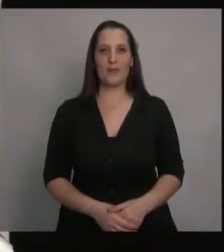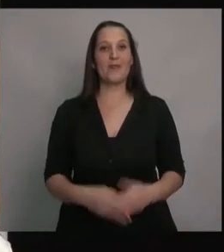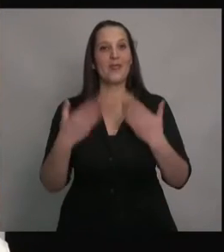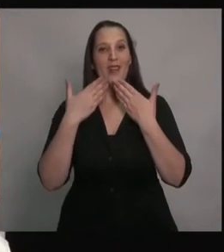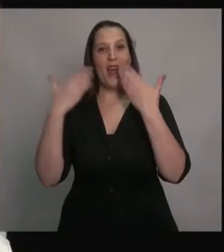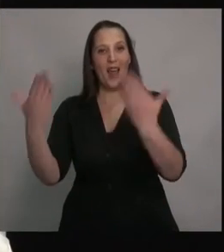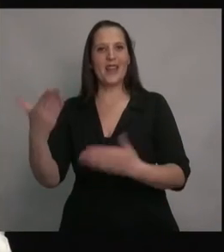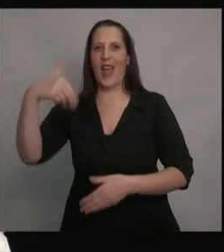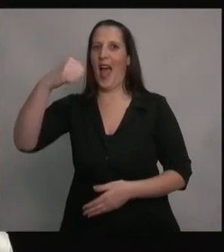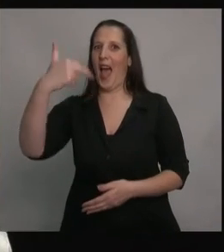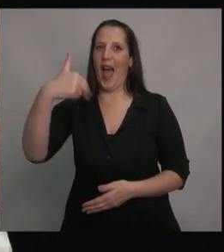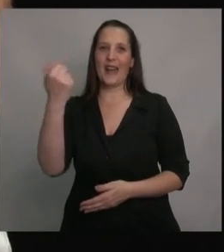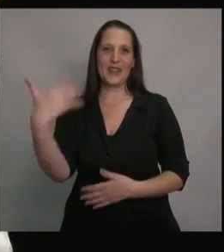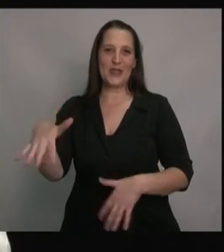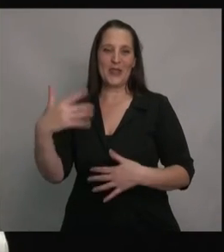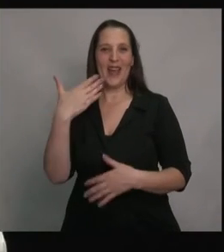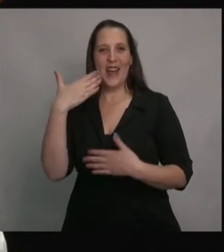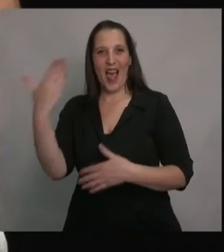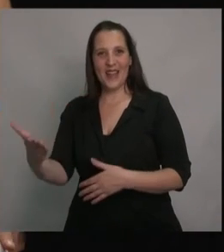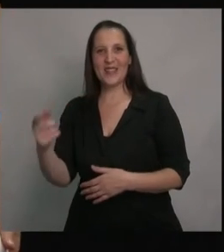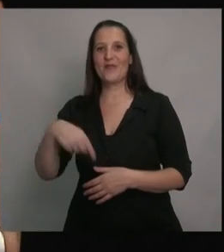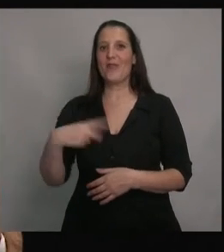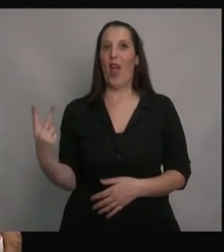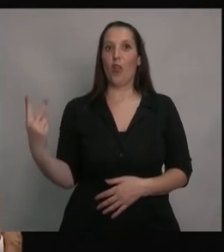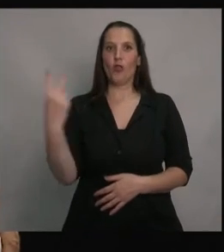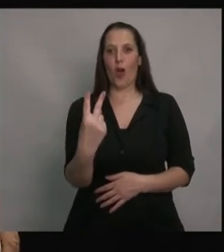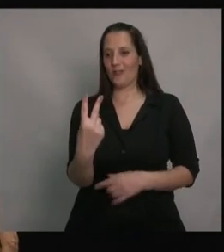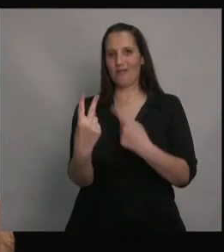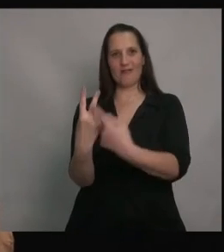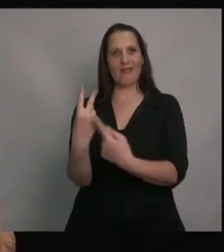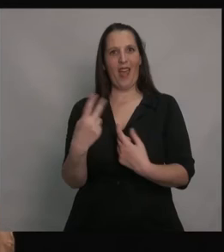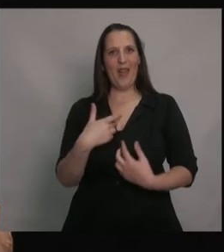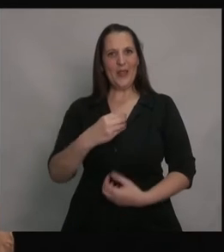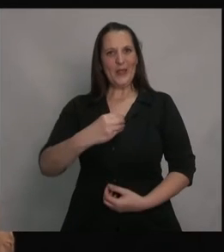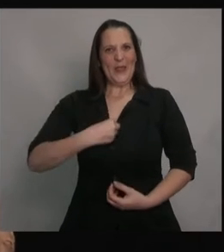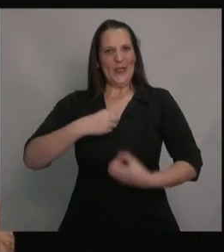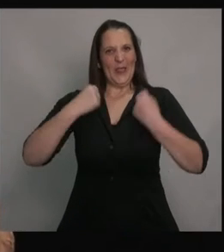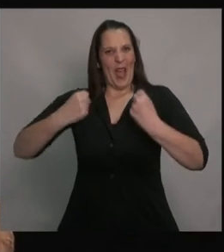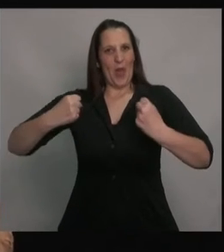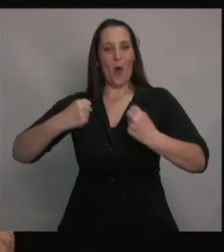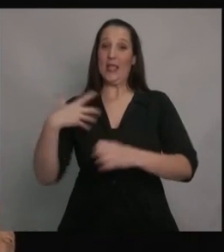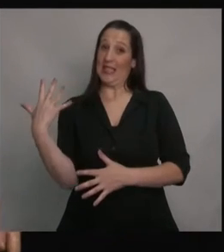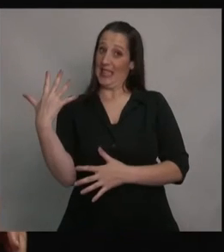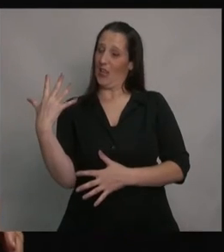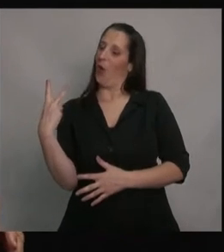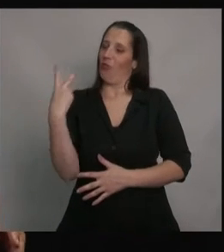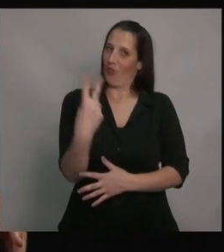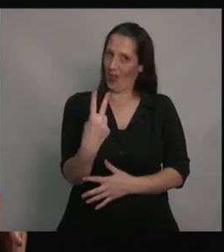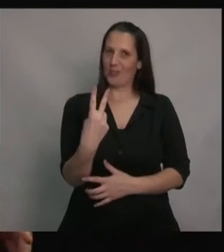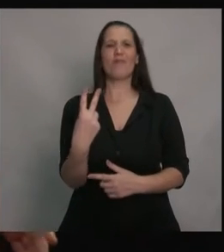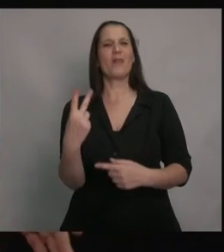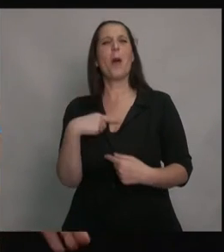Muchas gracias, Ana. Bueno, teniendo acá los dos héroes, ¿no es cierto?, dos de los cinco. A ver, le